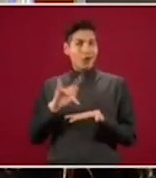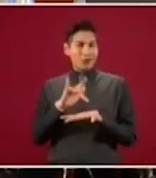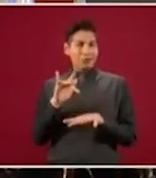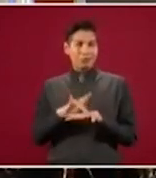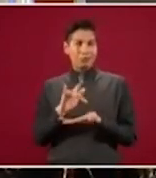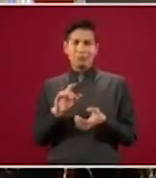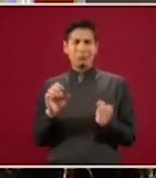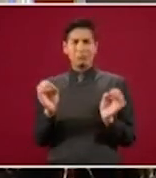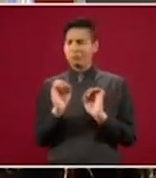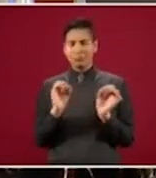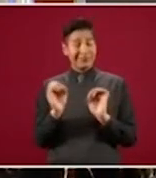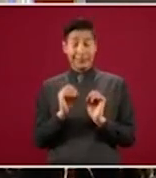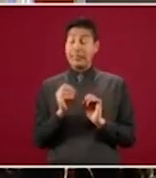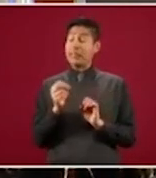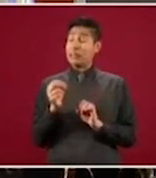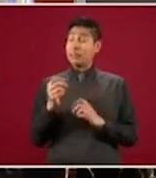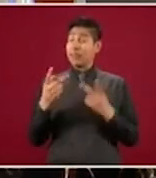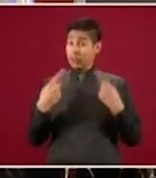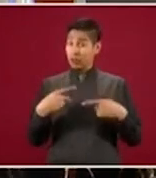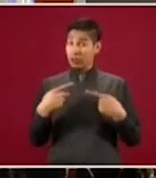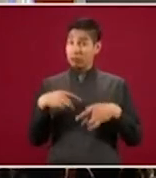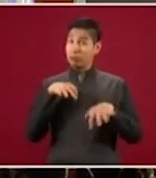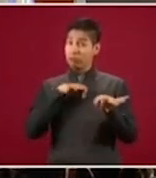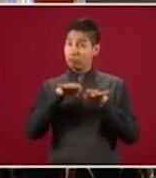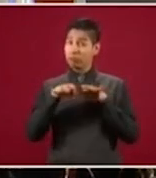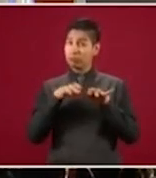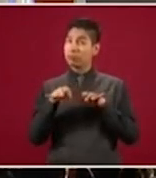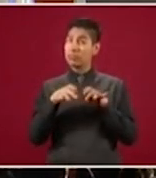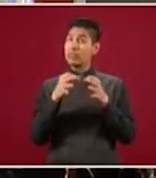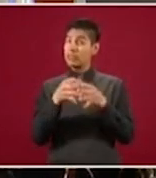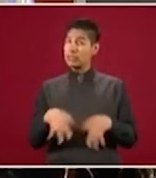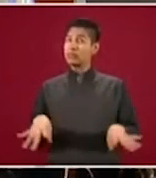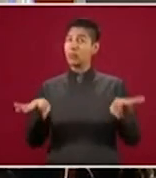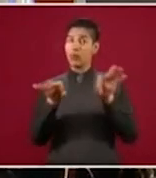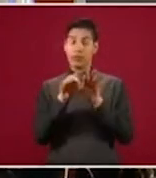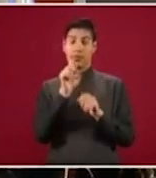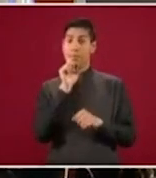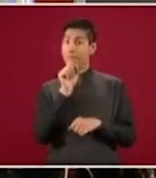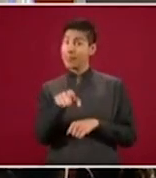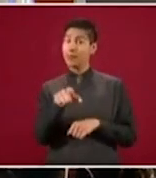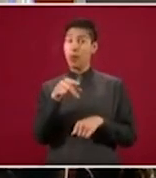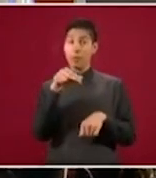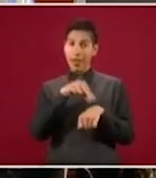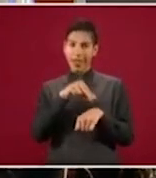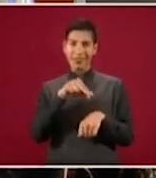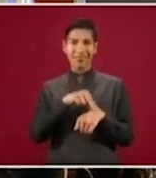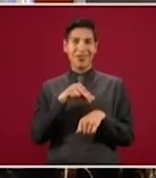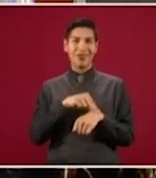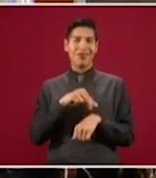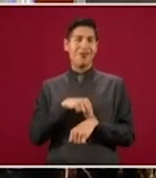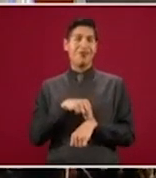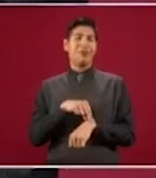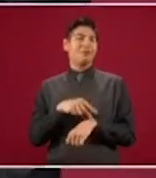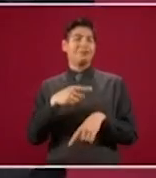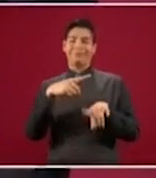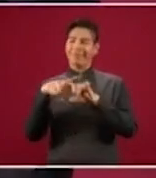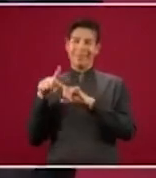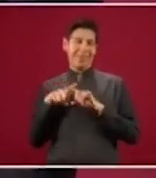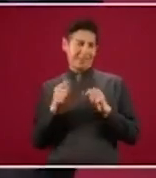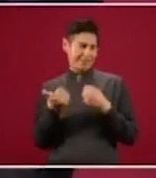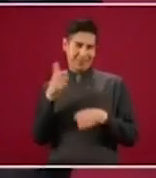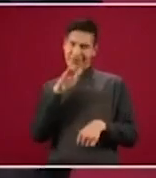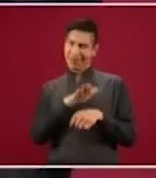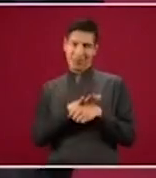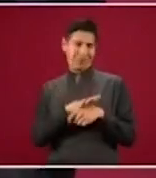es personal sustantivo, tanto en el área médica como en el área paramédica como en el área administrativa. Un total de